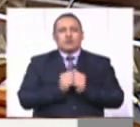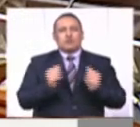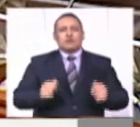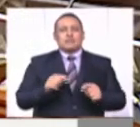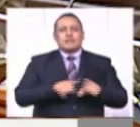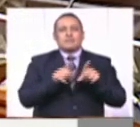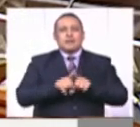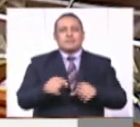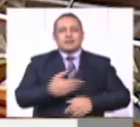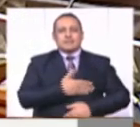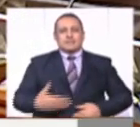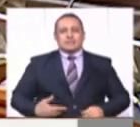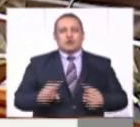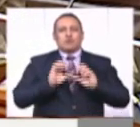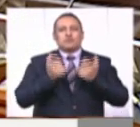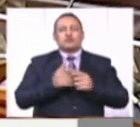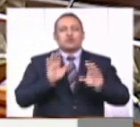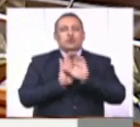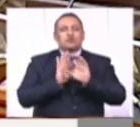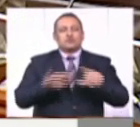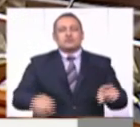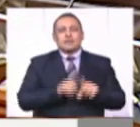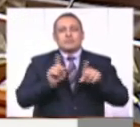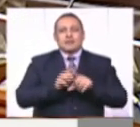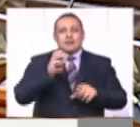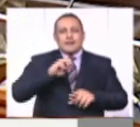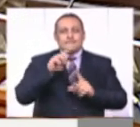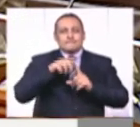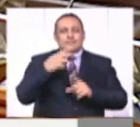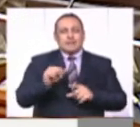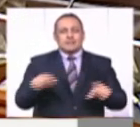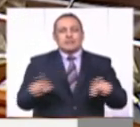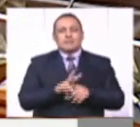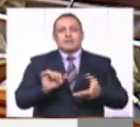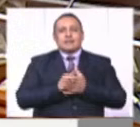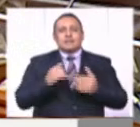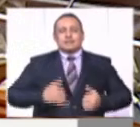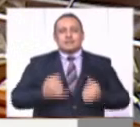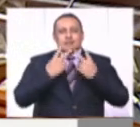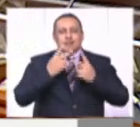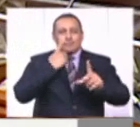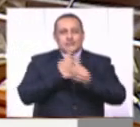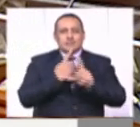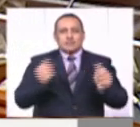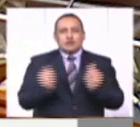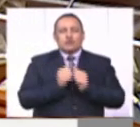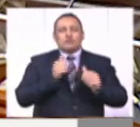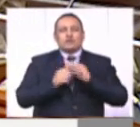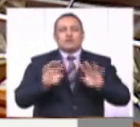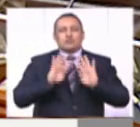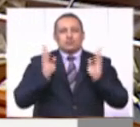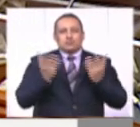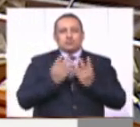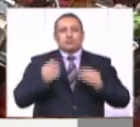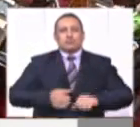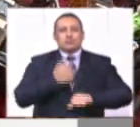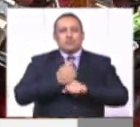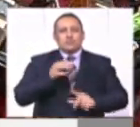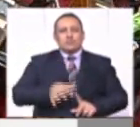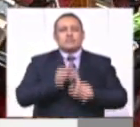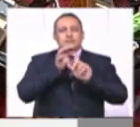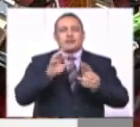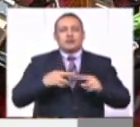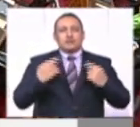también presidenta de la comisión de Constitución Marta moyano Delgado se encuentra ya presente en elciclo principal de